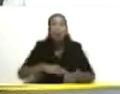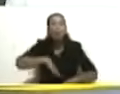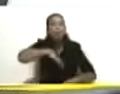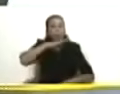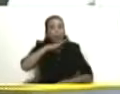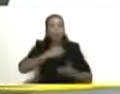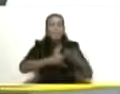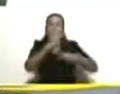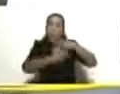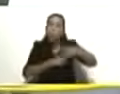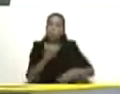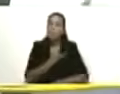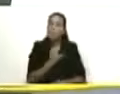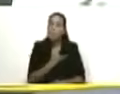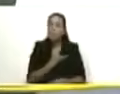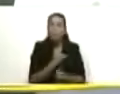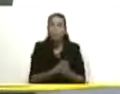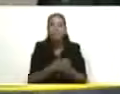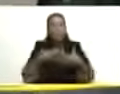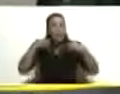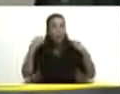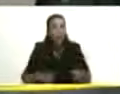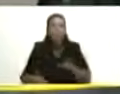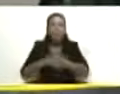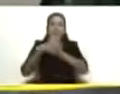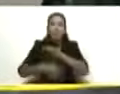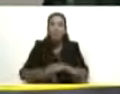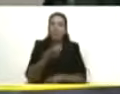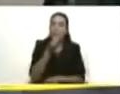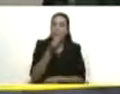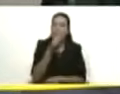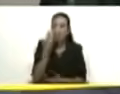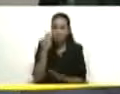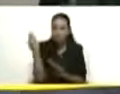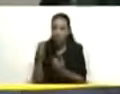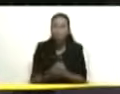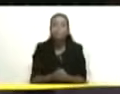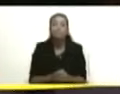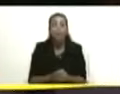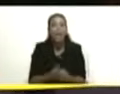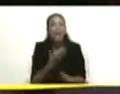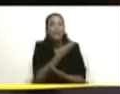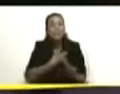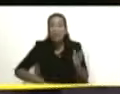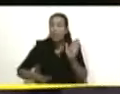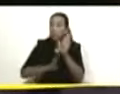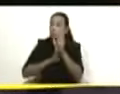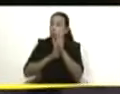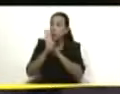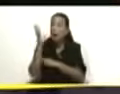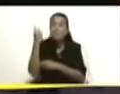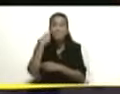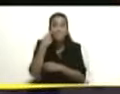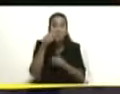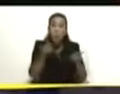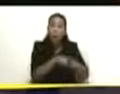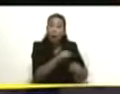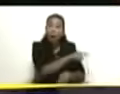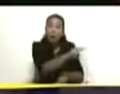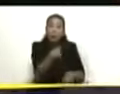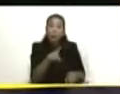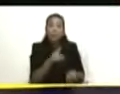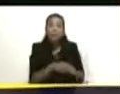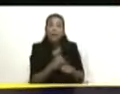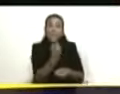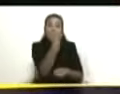con producción nacional. Así es. Seguridad y soberanía alimentaria. ¿Ah? Así es, presidente. Y seguimos creciendo, mira, es como esta, ¿ves? ¿Eh? Esta